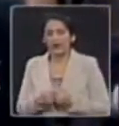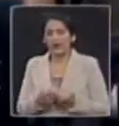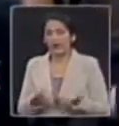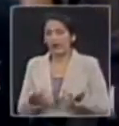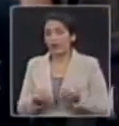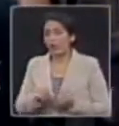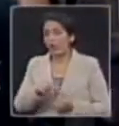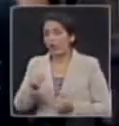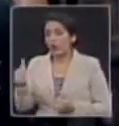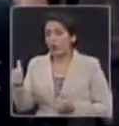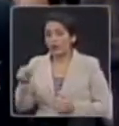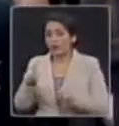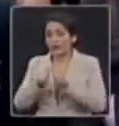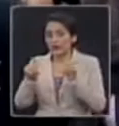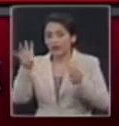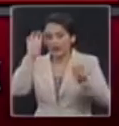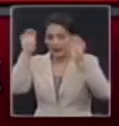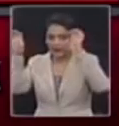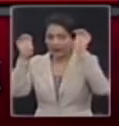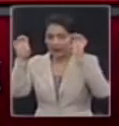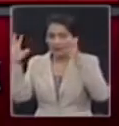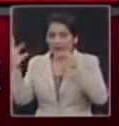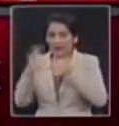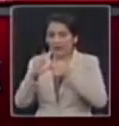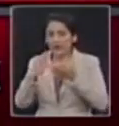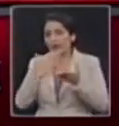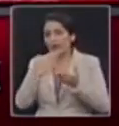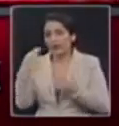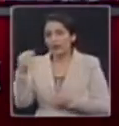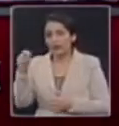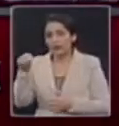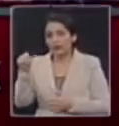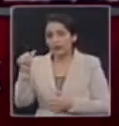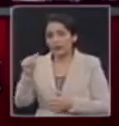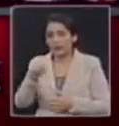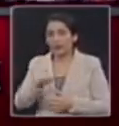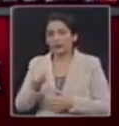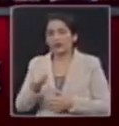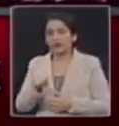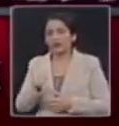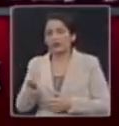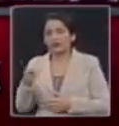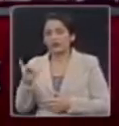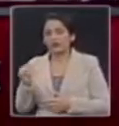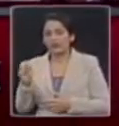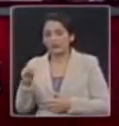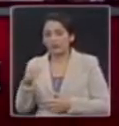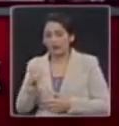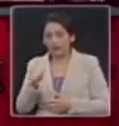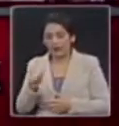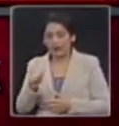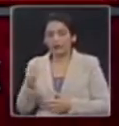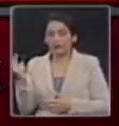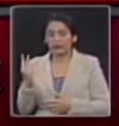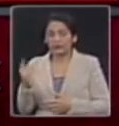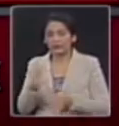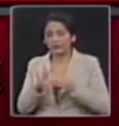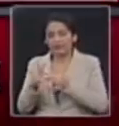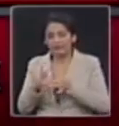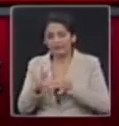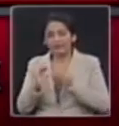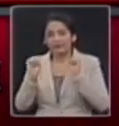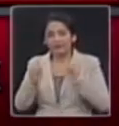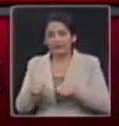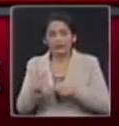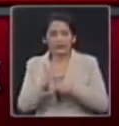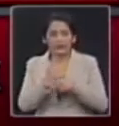con lo que es Yamaha y Honda, por lo que podemos aportar a nuestro cliente con un paquete completo de productos.